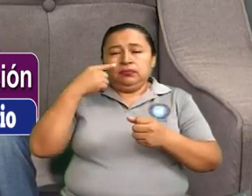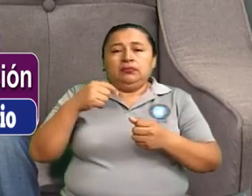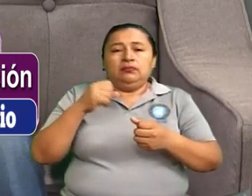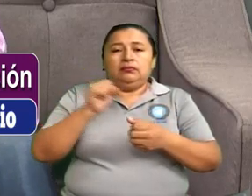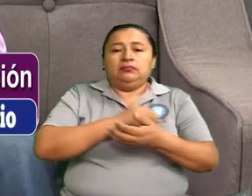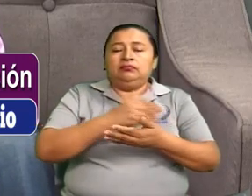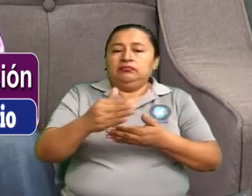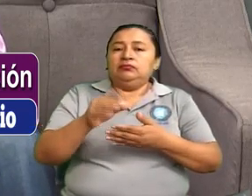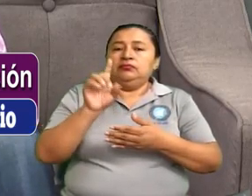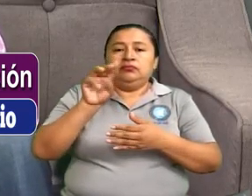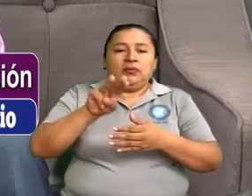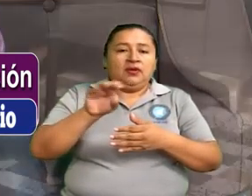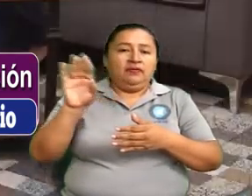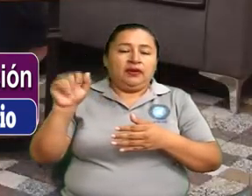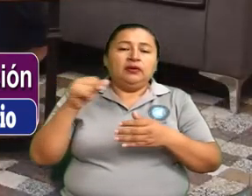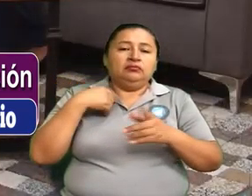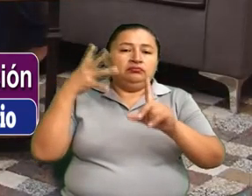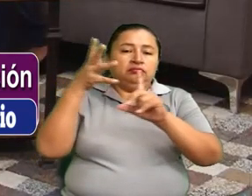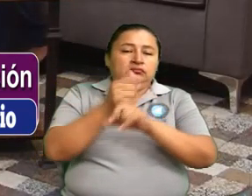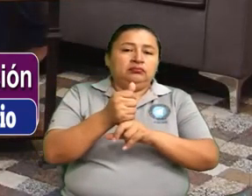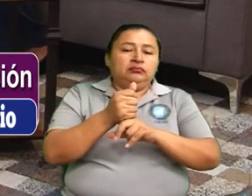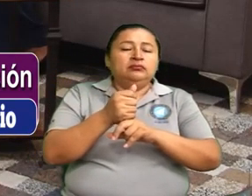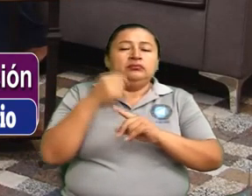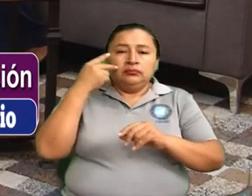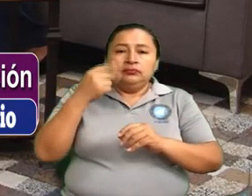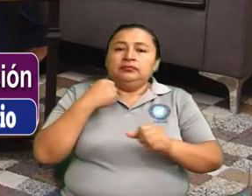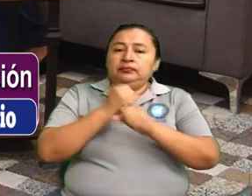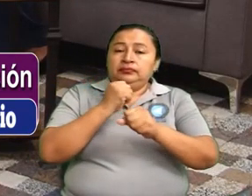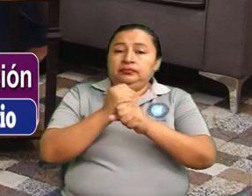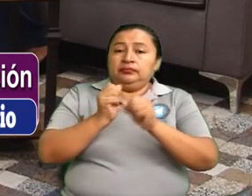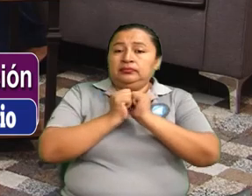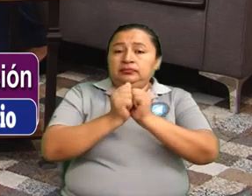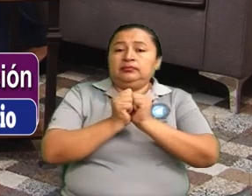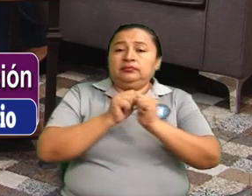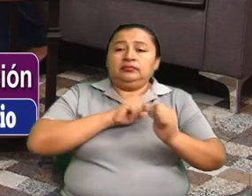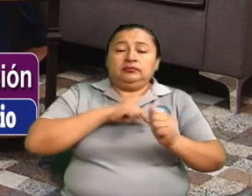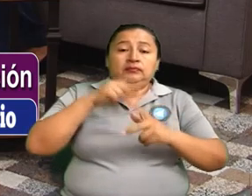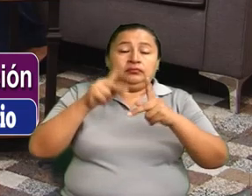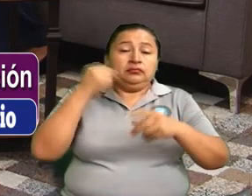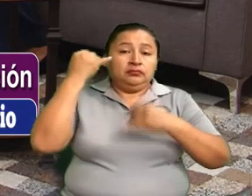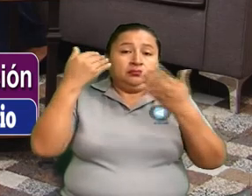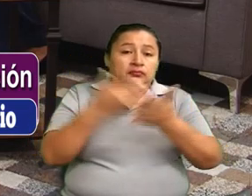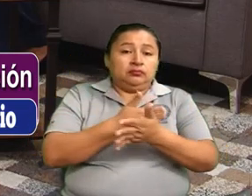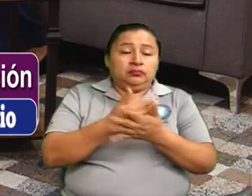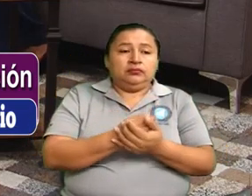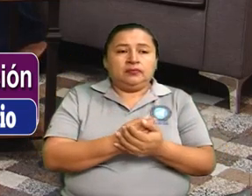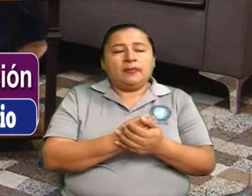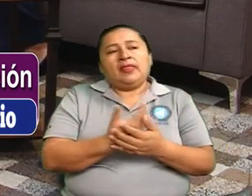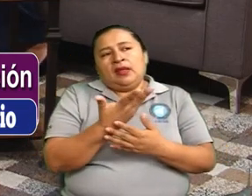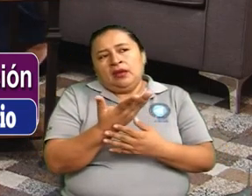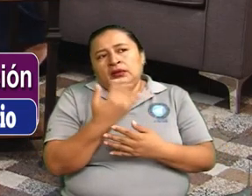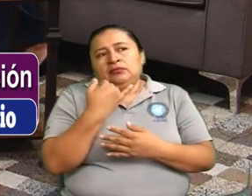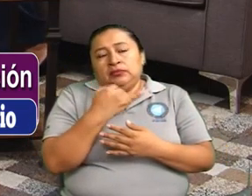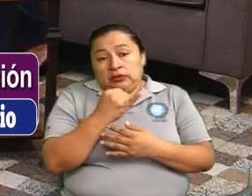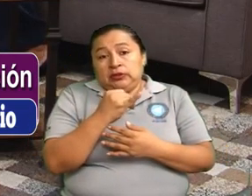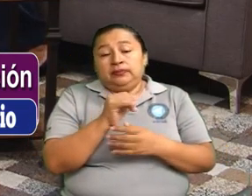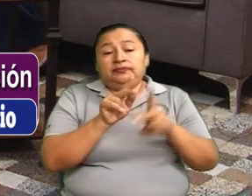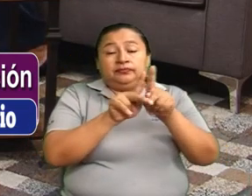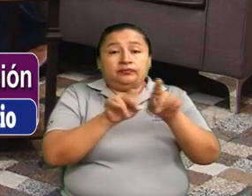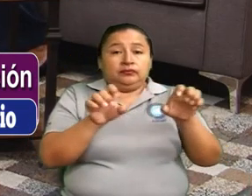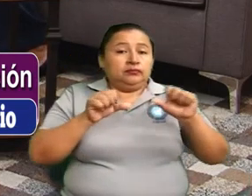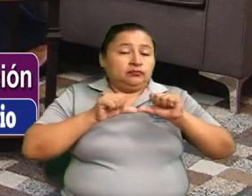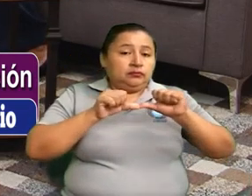2019 del MEFCA hasta el momento, obtenidos a partir de esa gestión y acompañamiento con los emprendedores y emprendedoras. Sí, nosotros continuamos, bueno, esos planes que ya